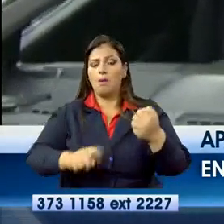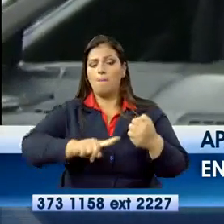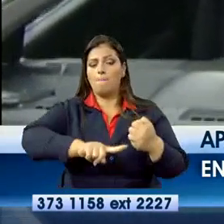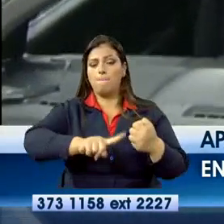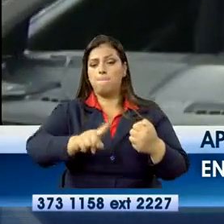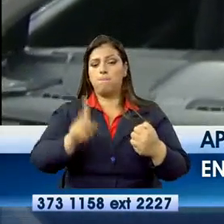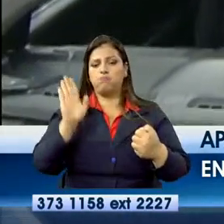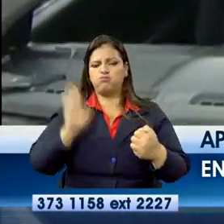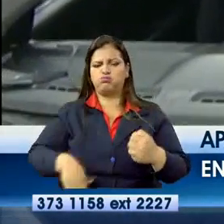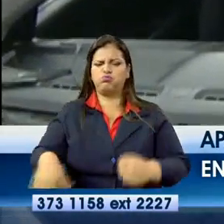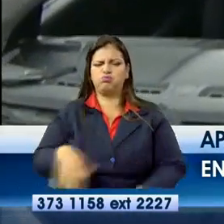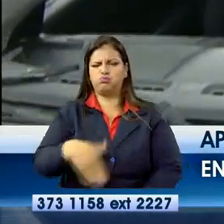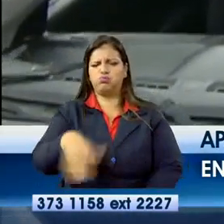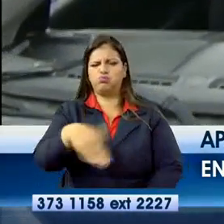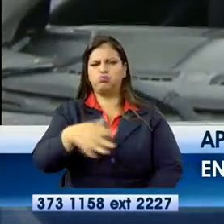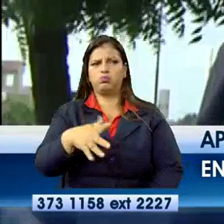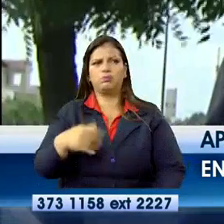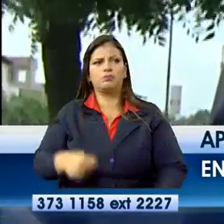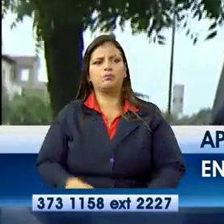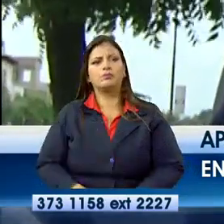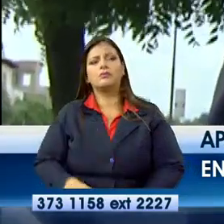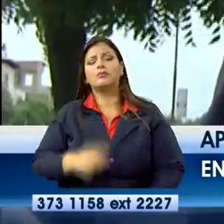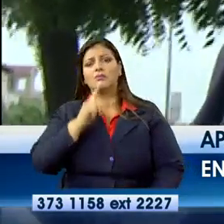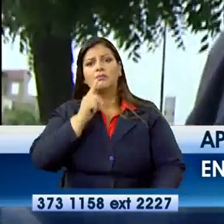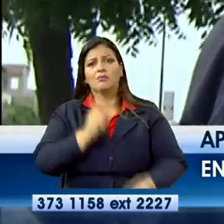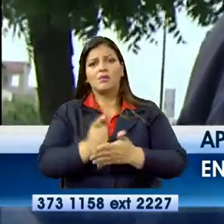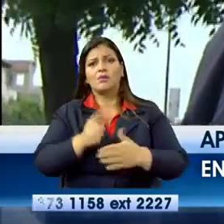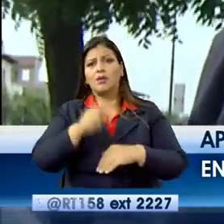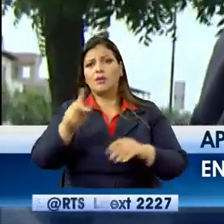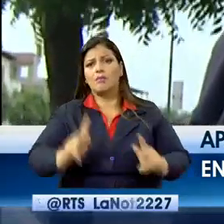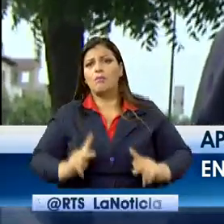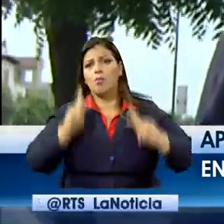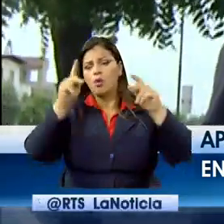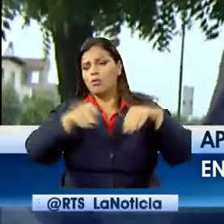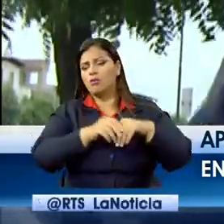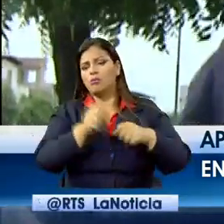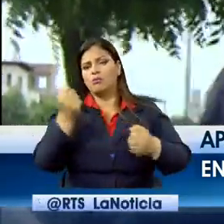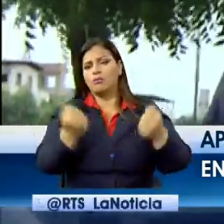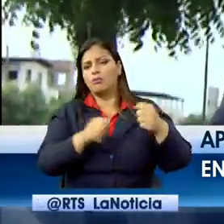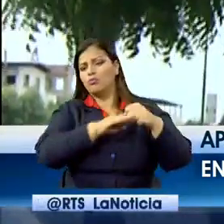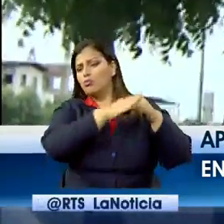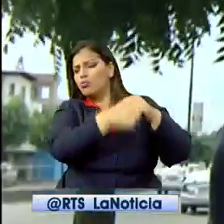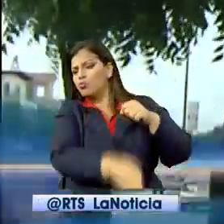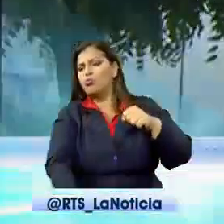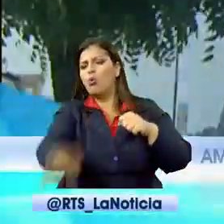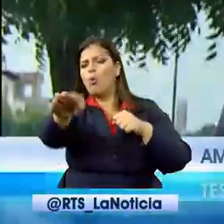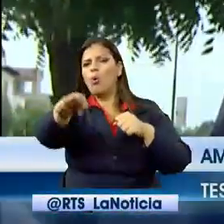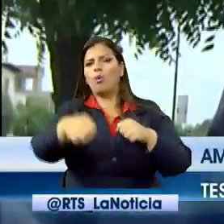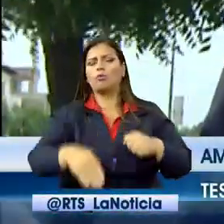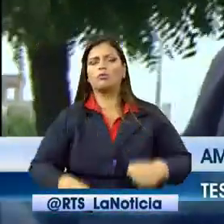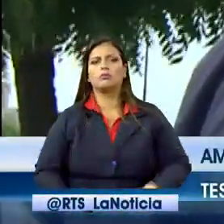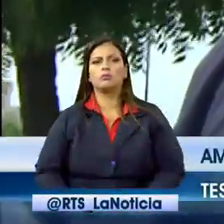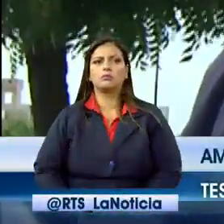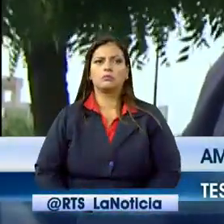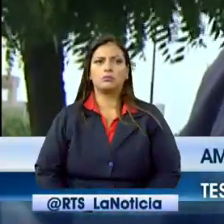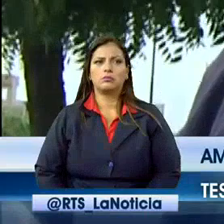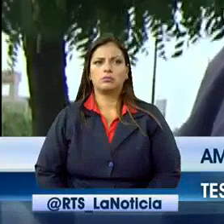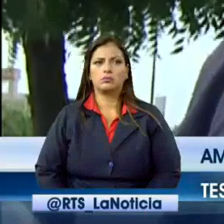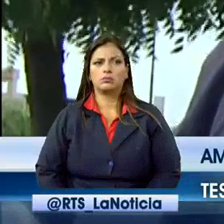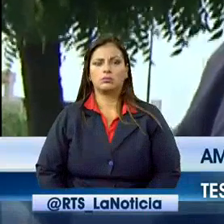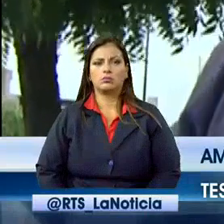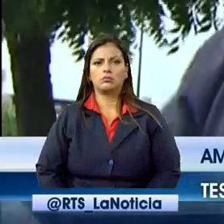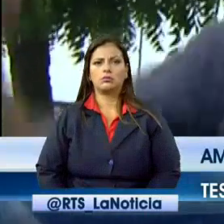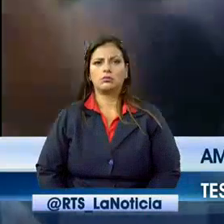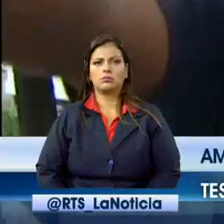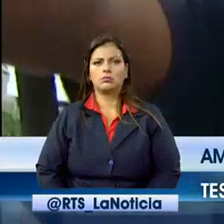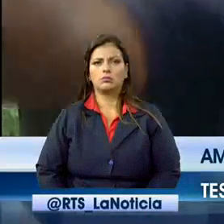en cuestión. Y la gente que viene bajando el puente siempre se tira y no respeta la presidencial. El señor que venía, por ejemplo, la presidencial, el otro viene